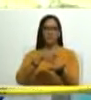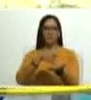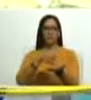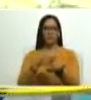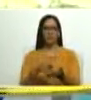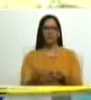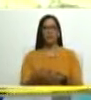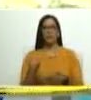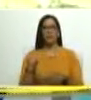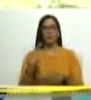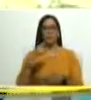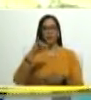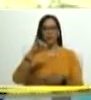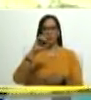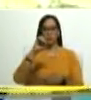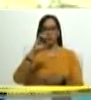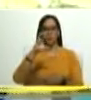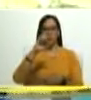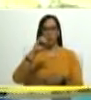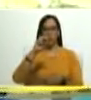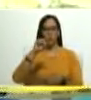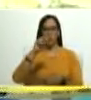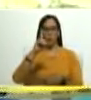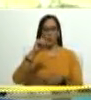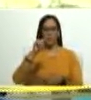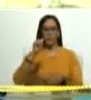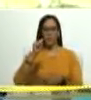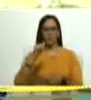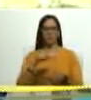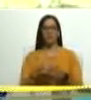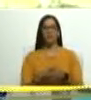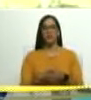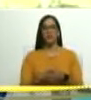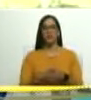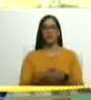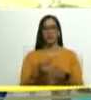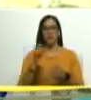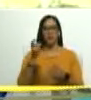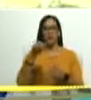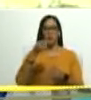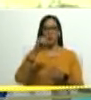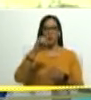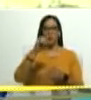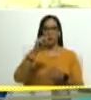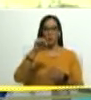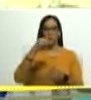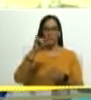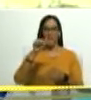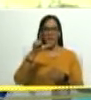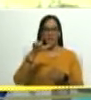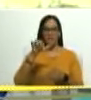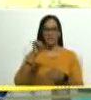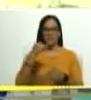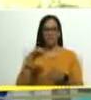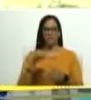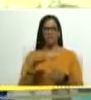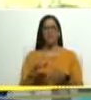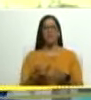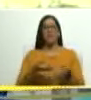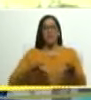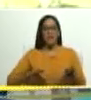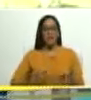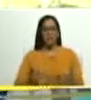Primero de Yoconda Esperanza, González Ortiz. Nació en